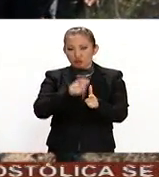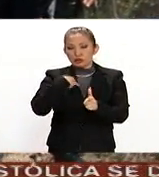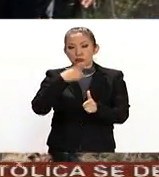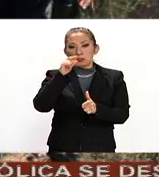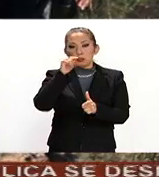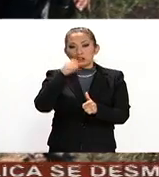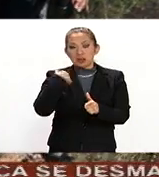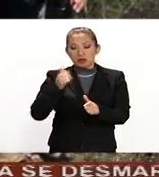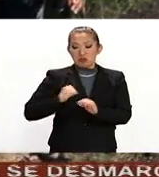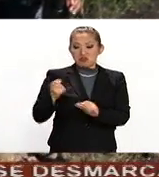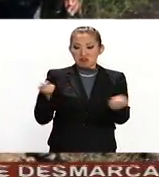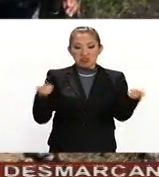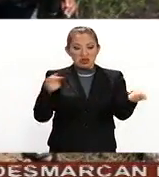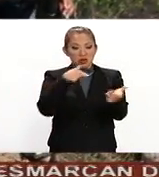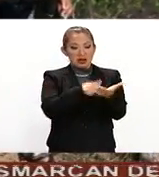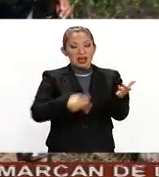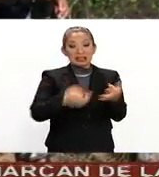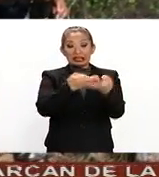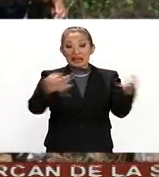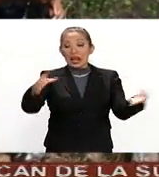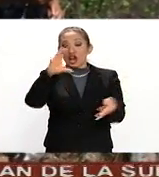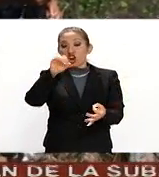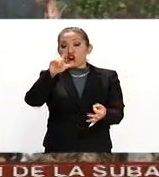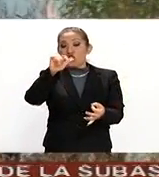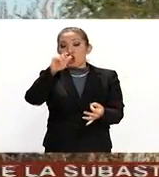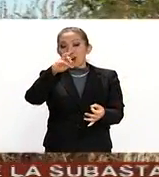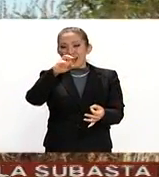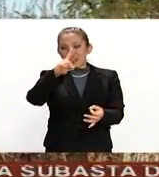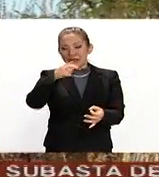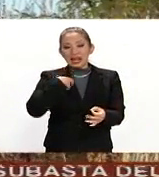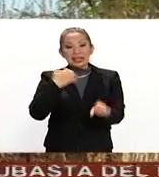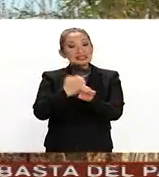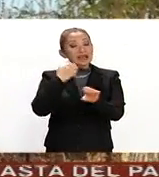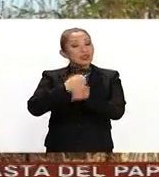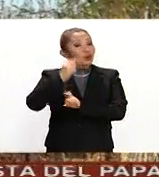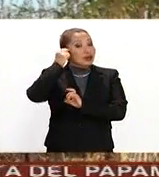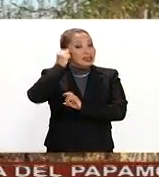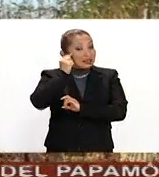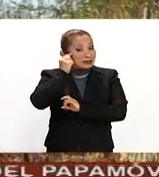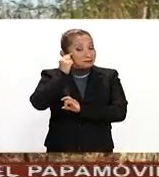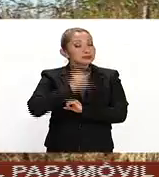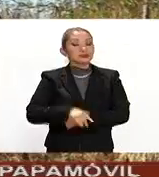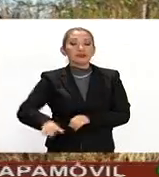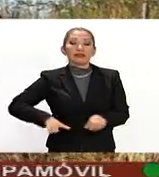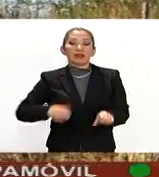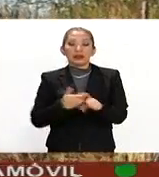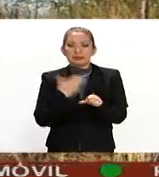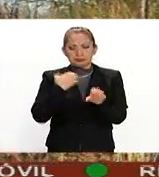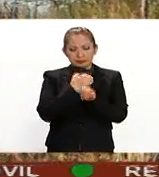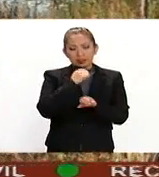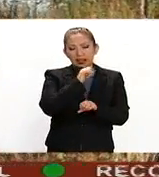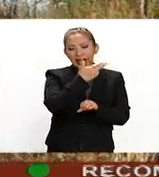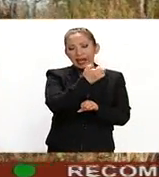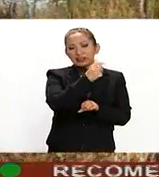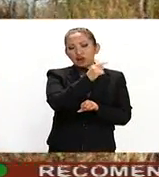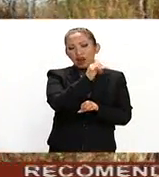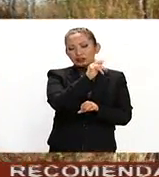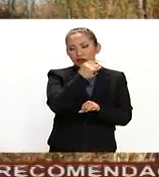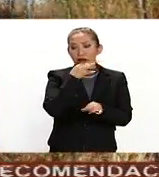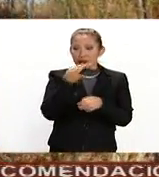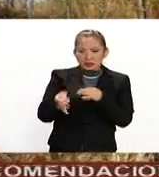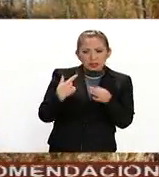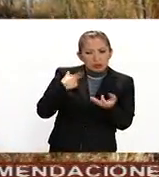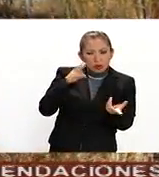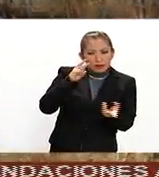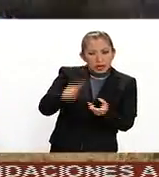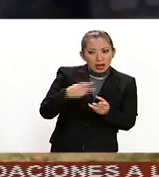se disputan el control de la localidad de Tierra Colorada, esto en el estado de Guerrero. El gobernador del estado, Héctor Astudillo, informó que no